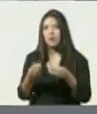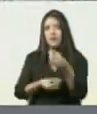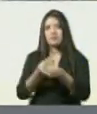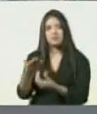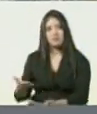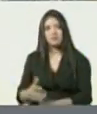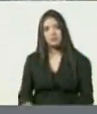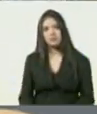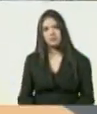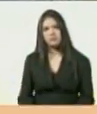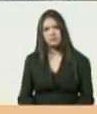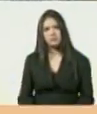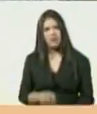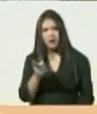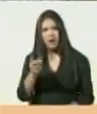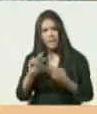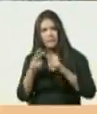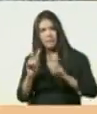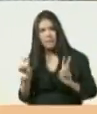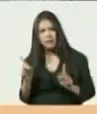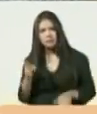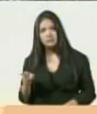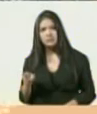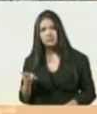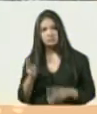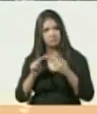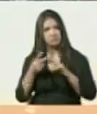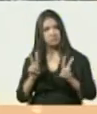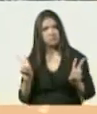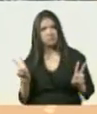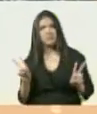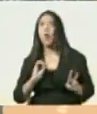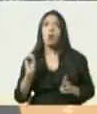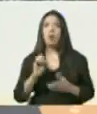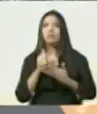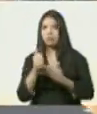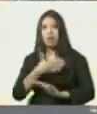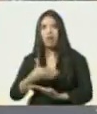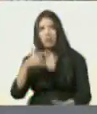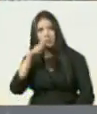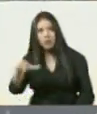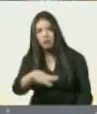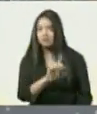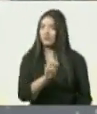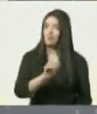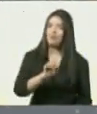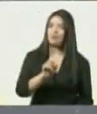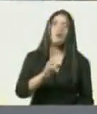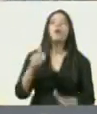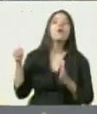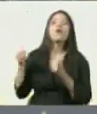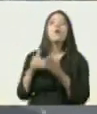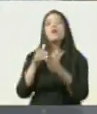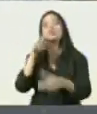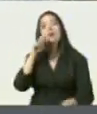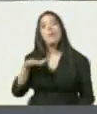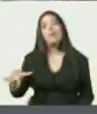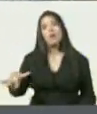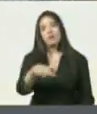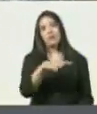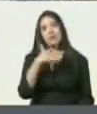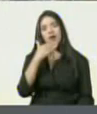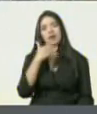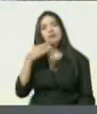acción pacífica, es una acción en pro del pueblo. No, no, es una acción contra el pueblo venezolano, es una